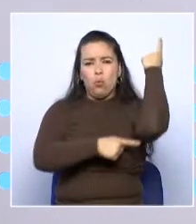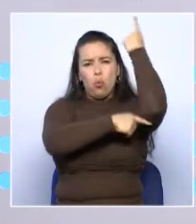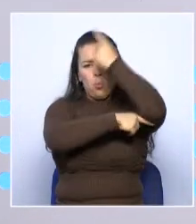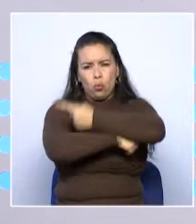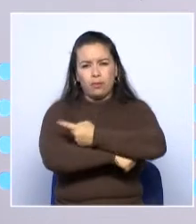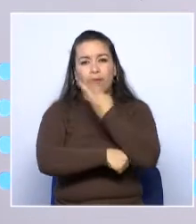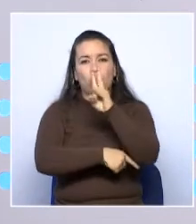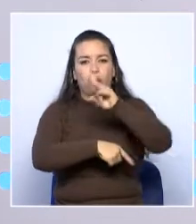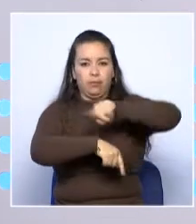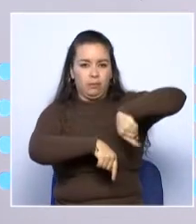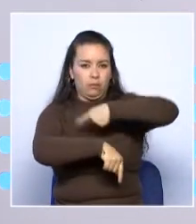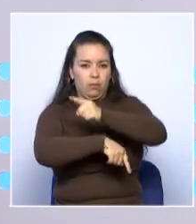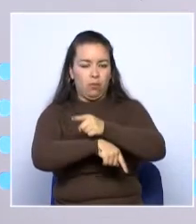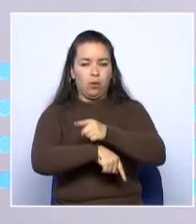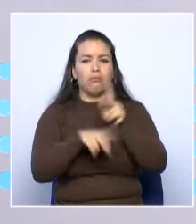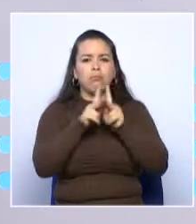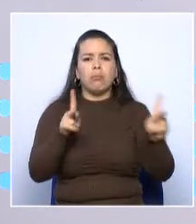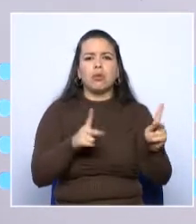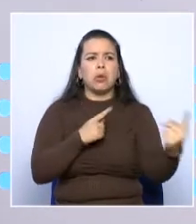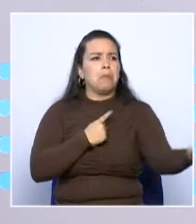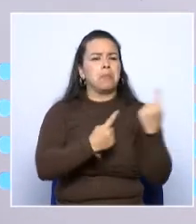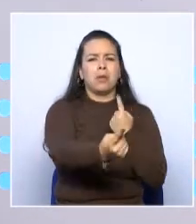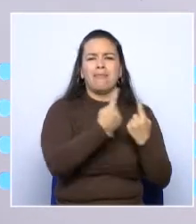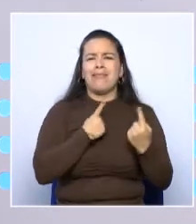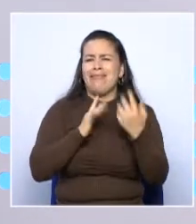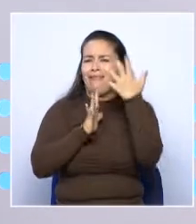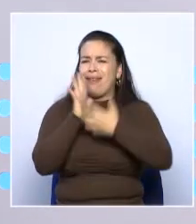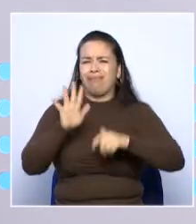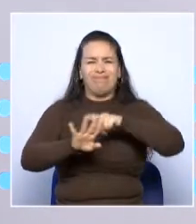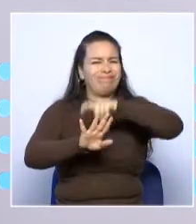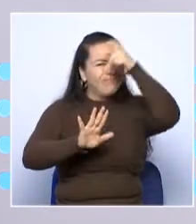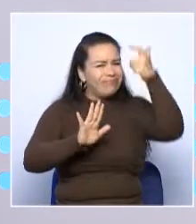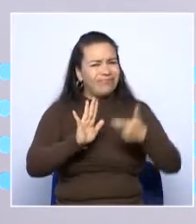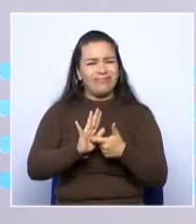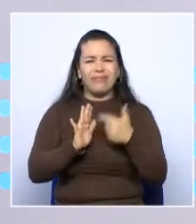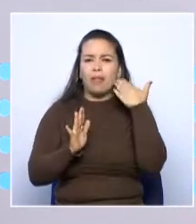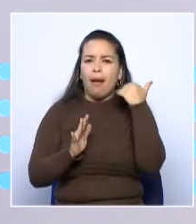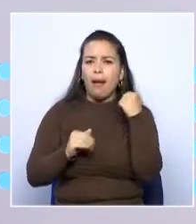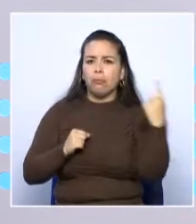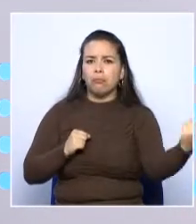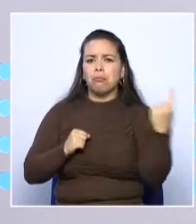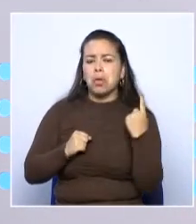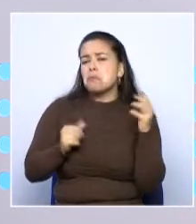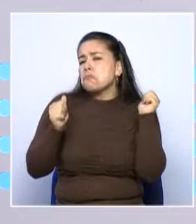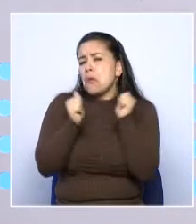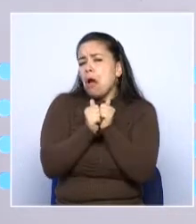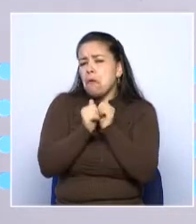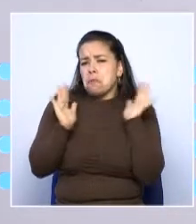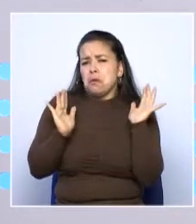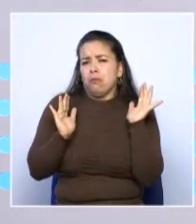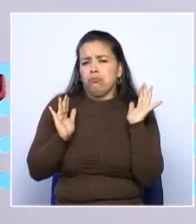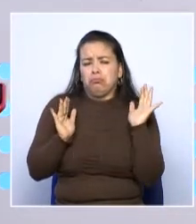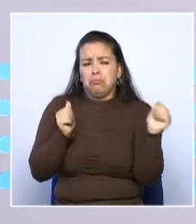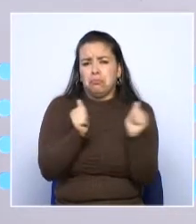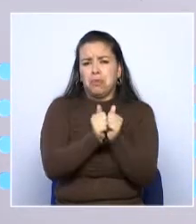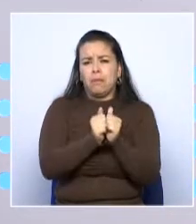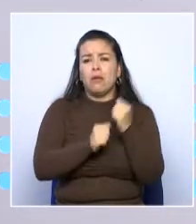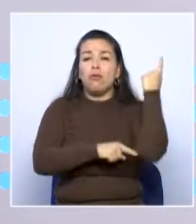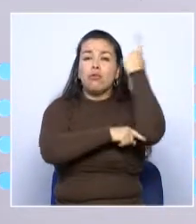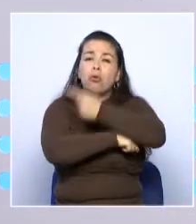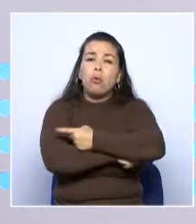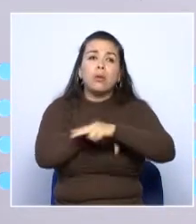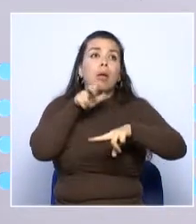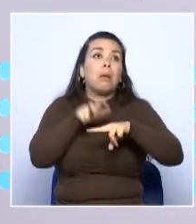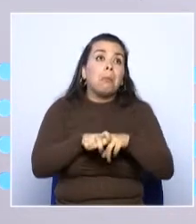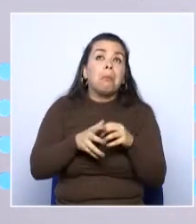dura 12 horas. Y a la gente se le hacen todo tipo de exámenes. Y fue una señora de acompañante, pero todo el día una señora